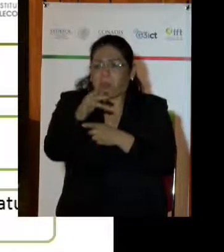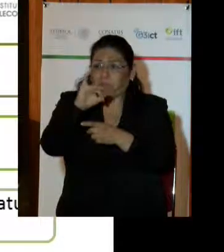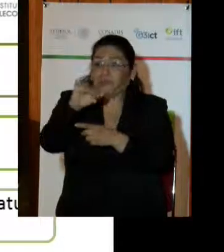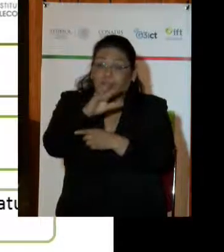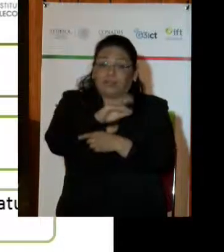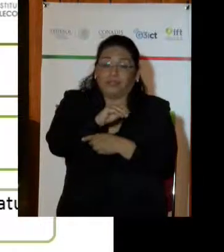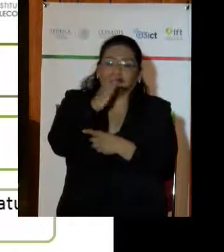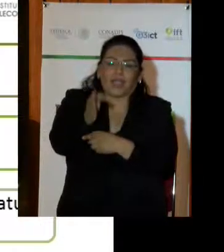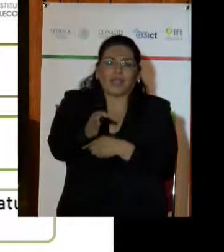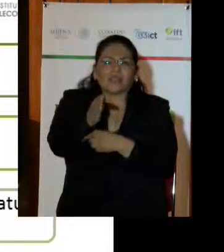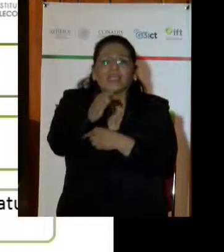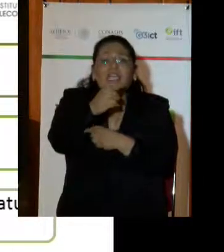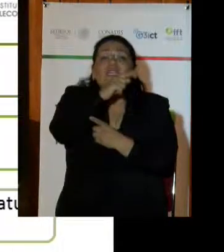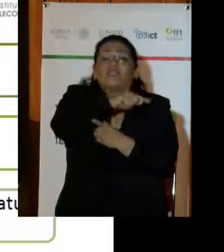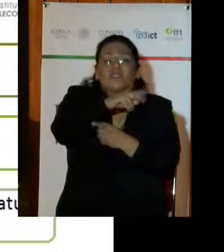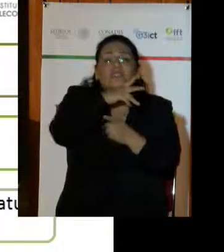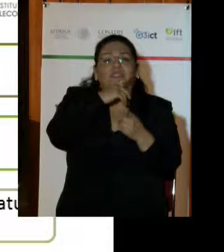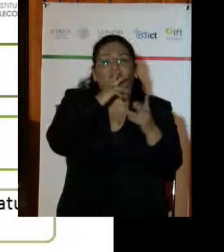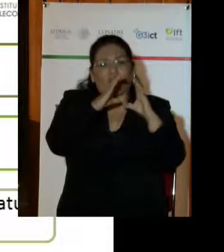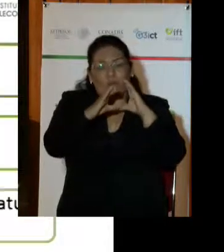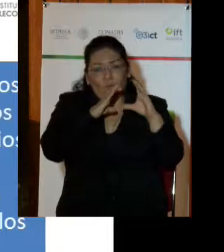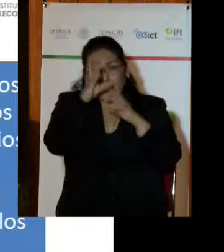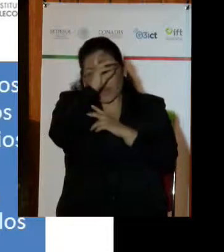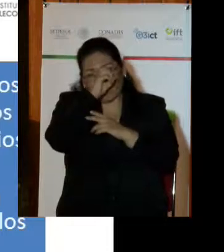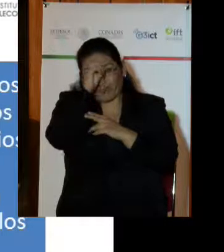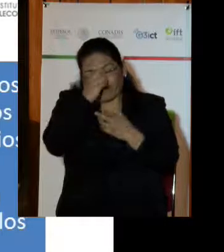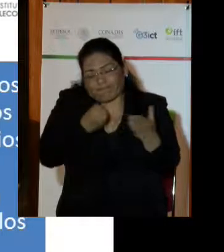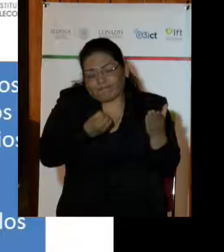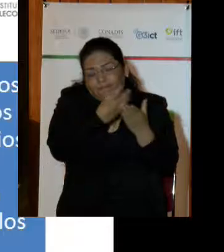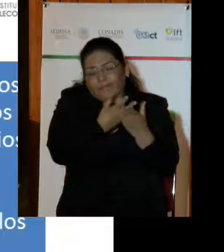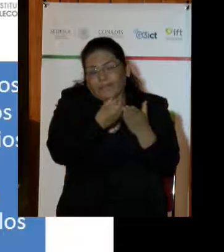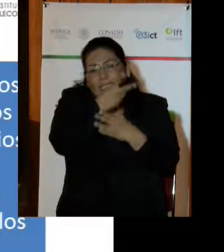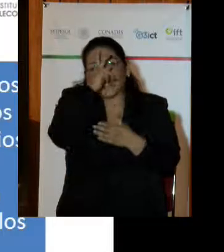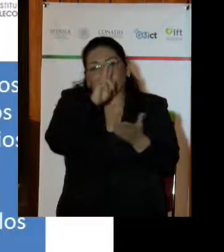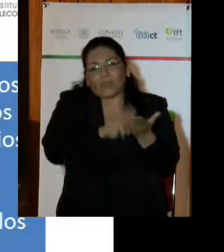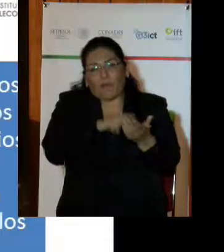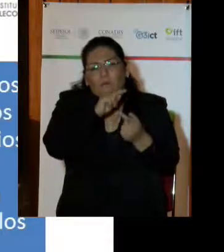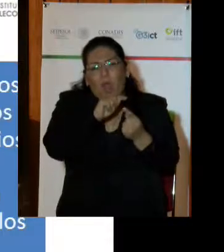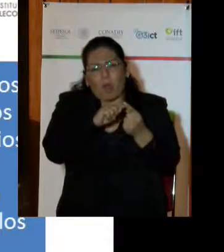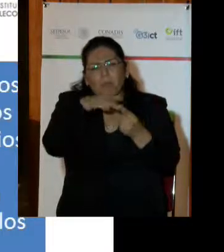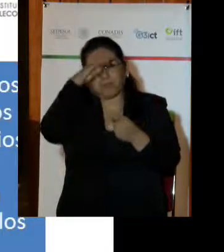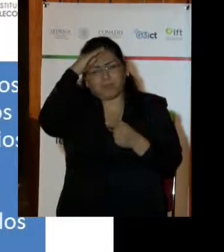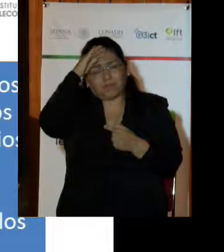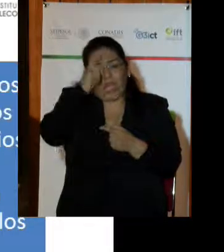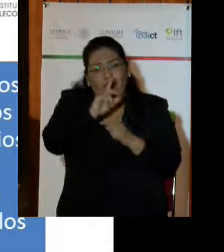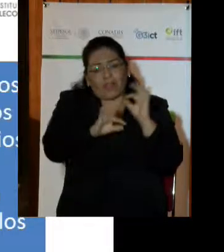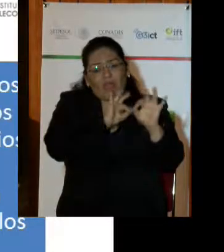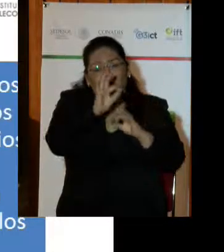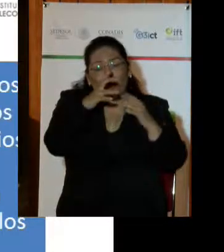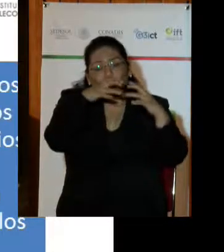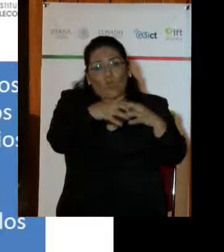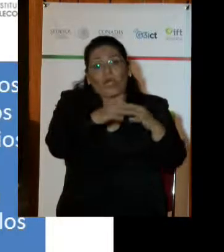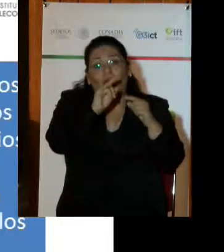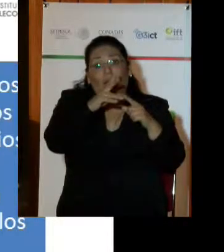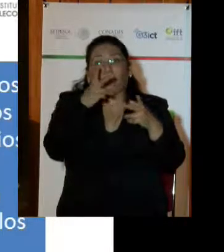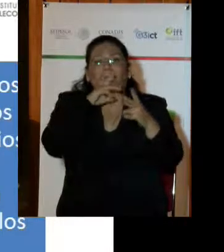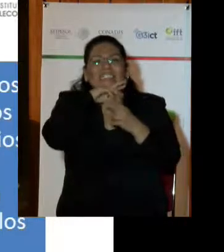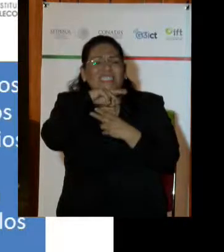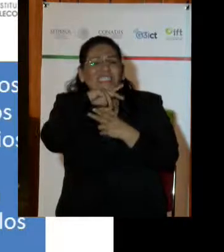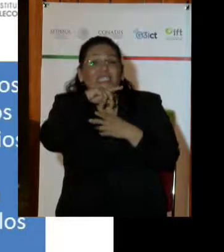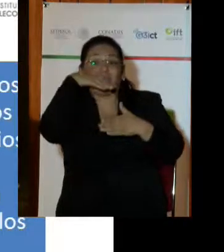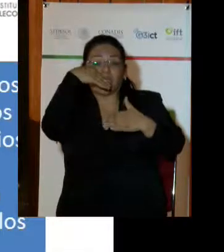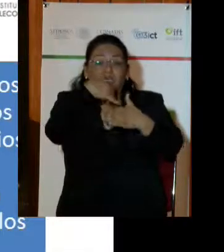siguiente, y se recibieron comentarios valiosos que estamos considerando, tanto de la industria, que está un poco preocupada